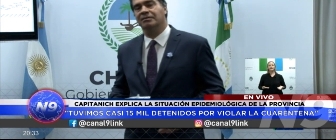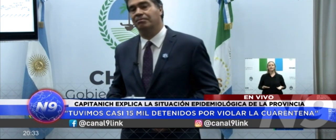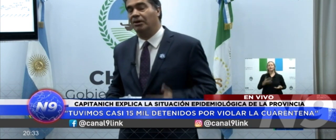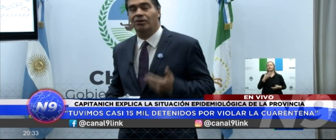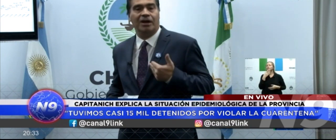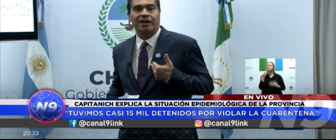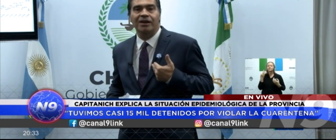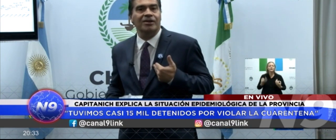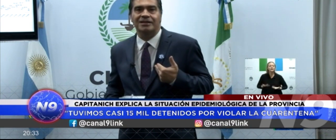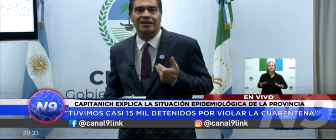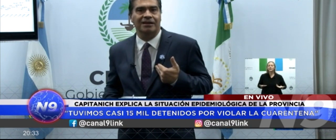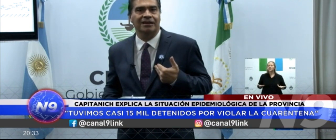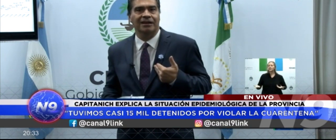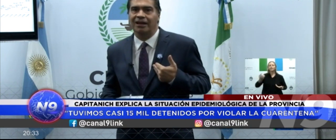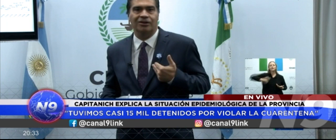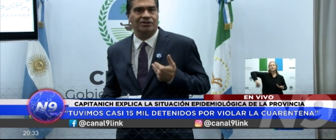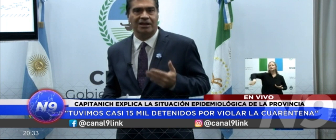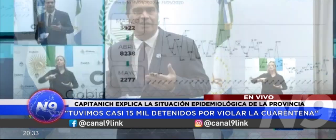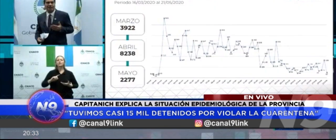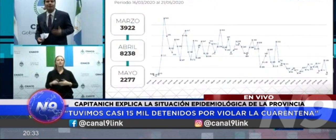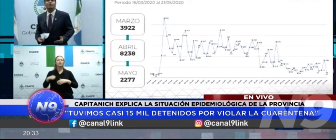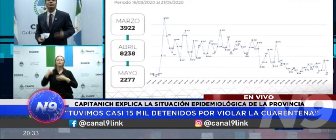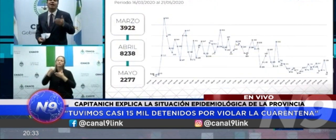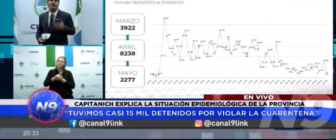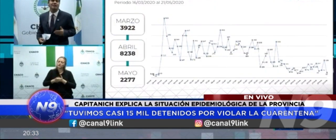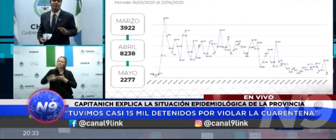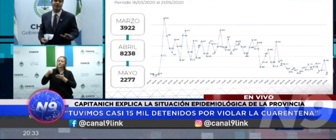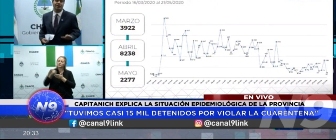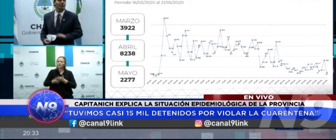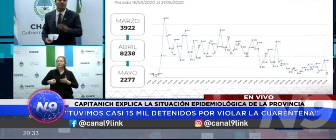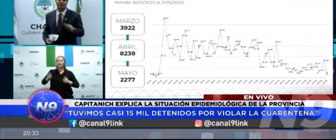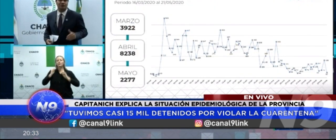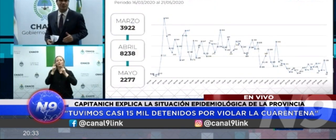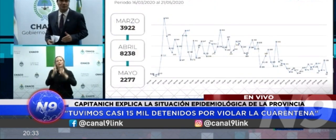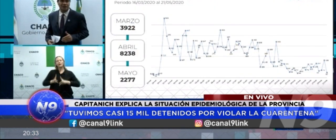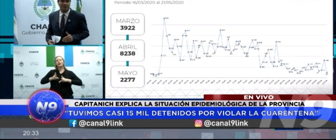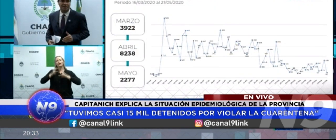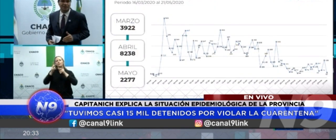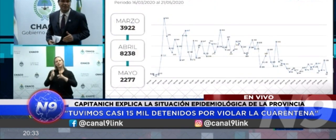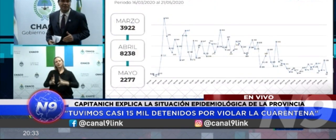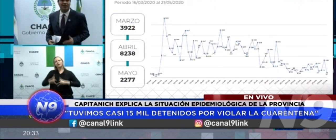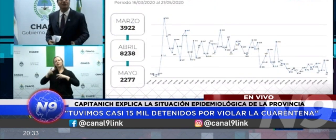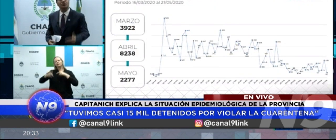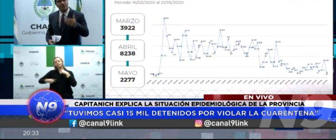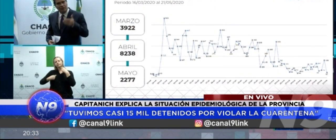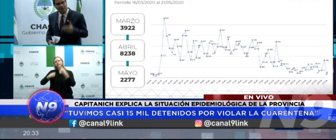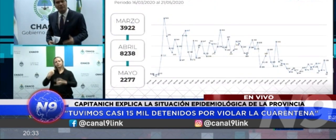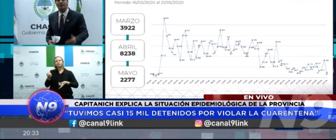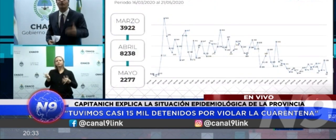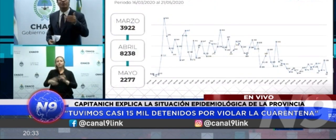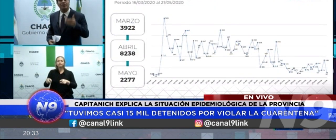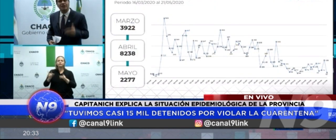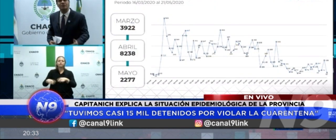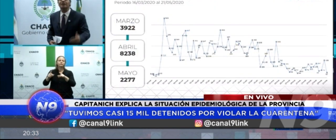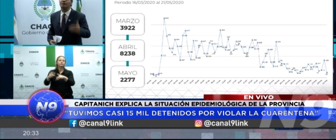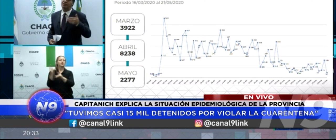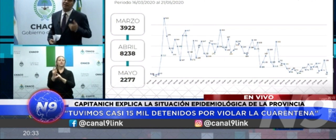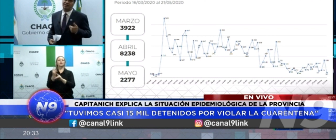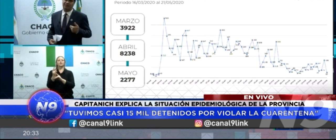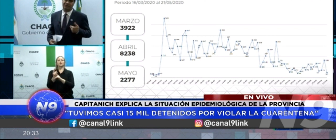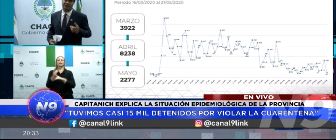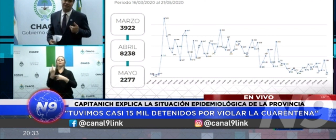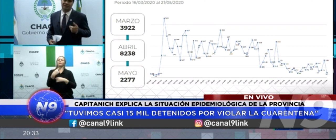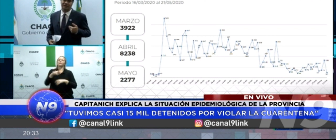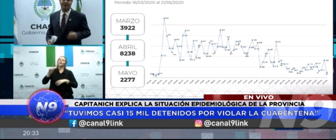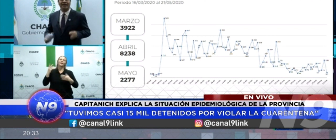posibles. Pero lo que quiero decir es lo siguiente. La voluntad individual no se sustituye. Eso es una cuestión de compromiso y de